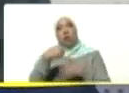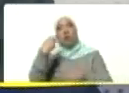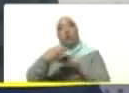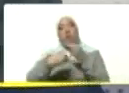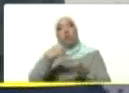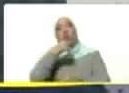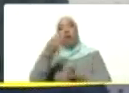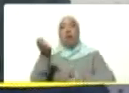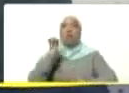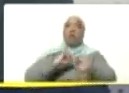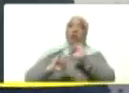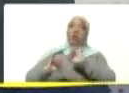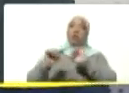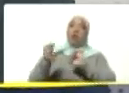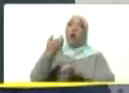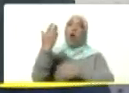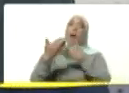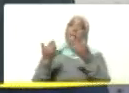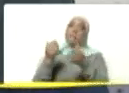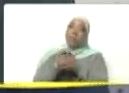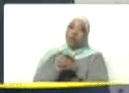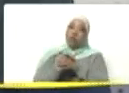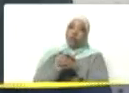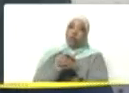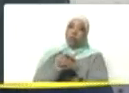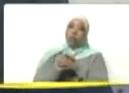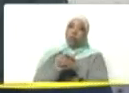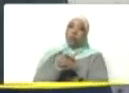se refiere a la solidaridad.